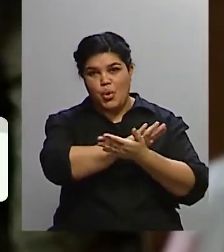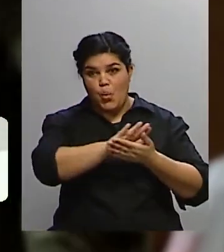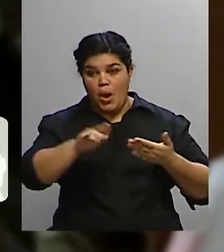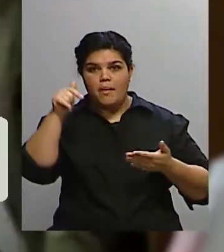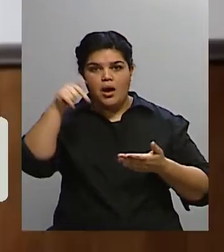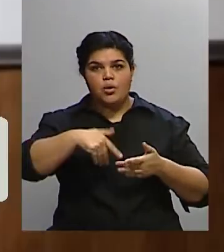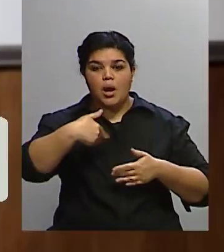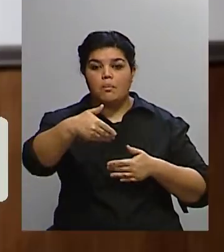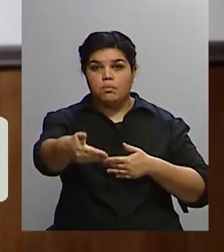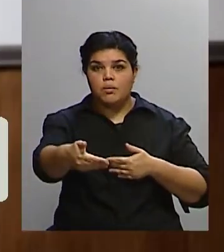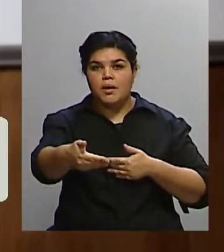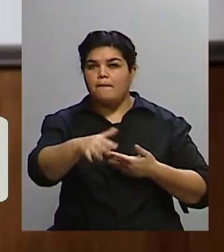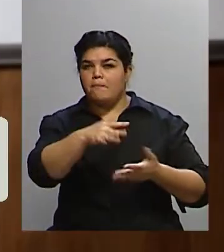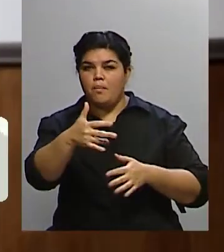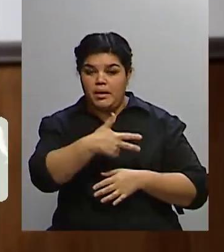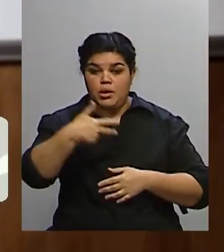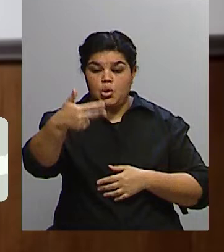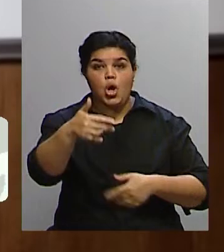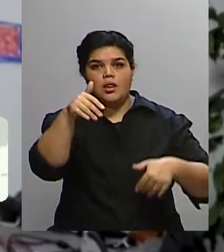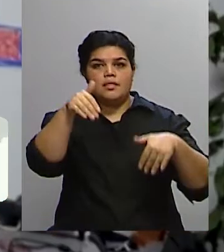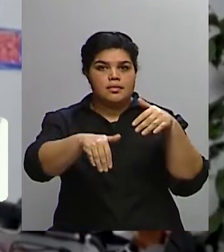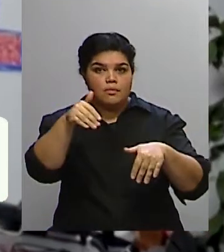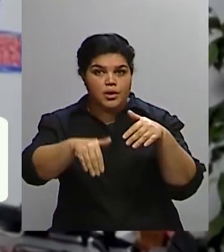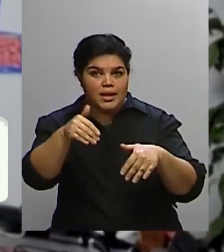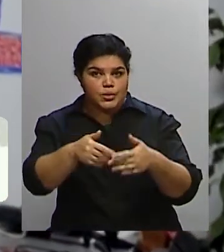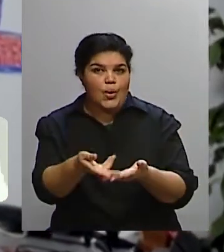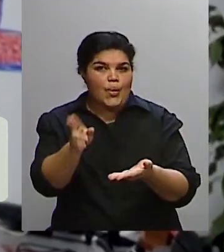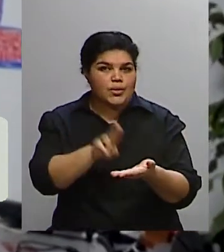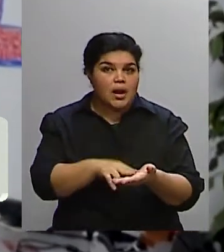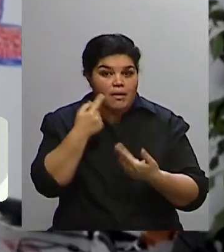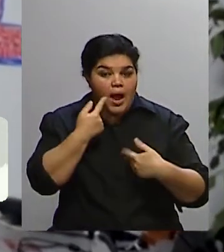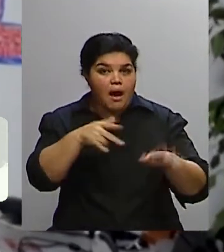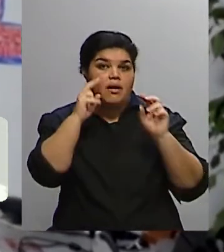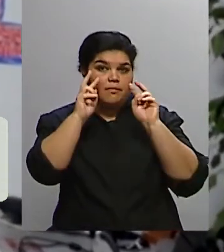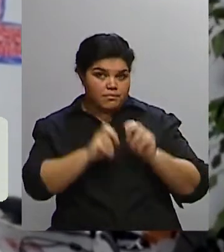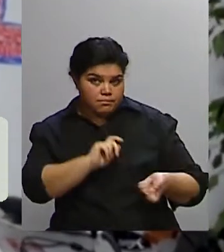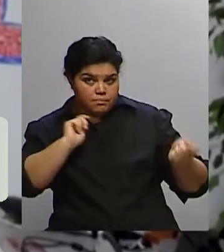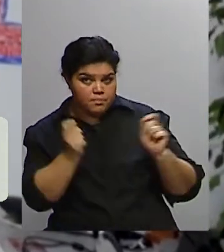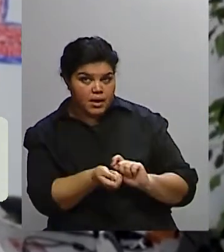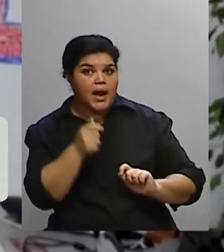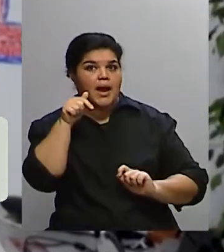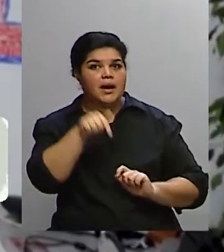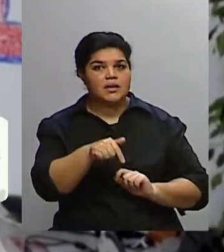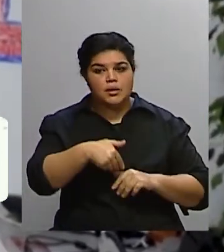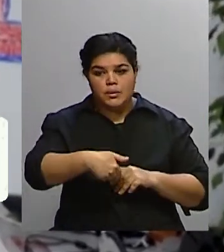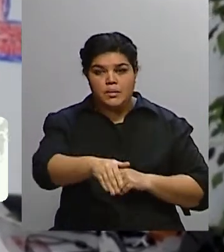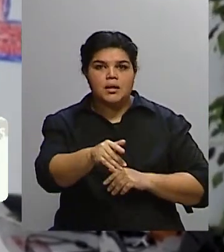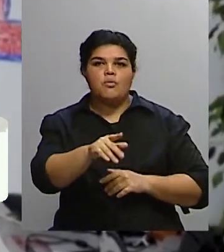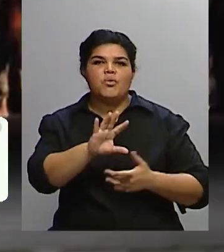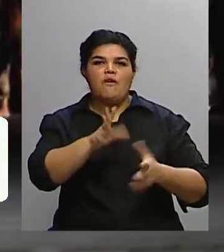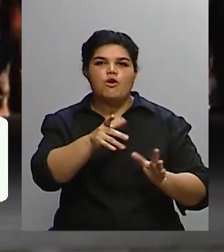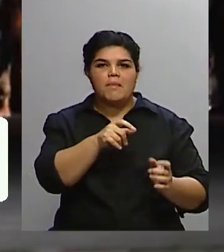Sí. Entonces, digamos, no es algo injusto, pero es muy unilateral. Tal